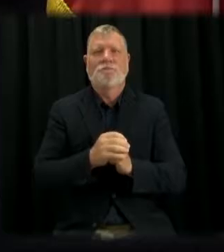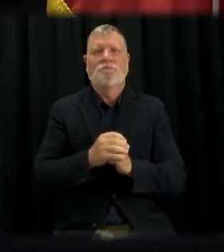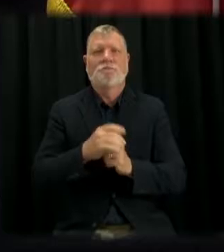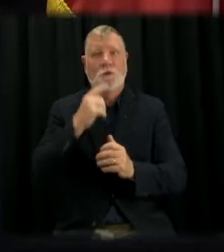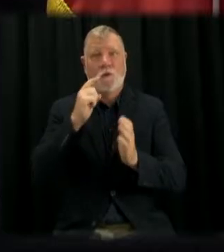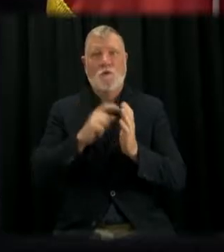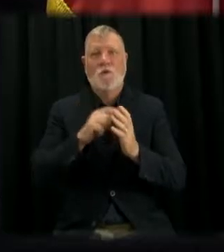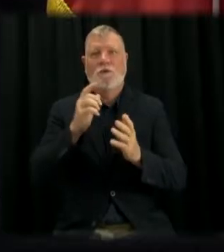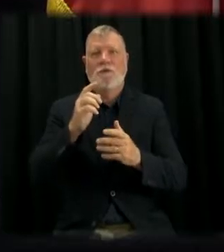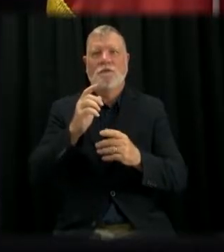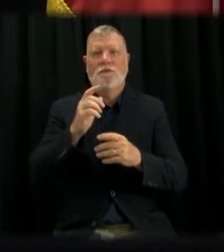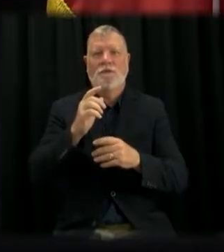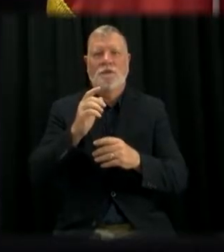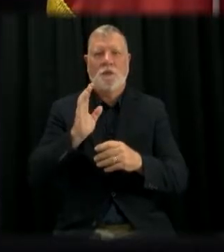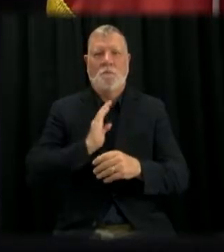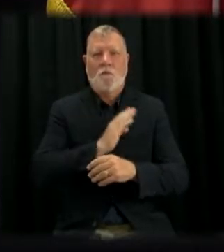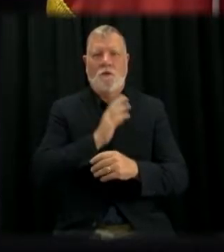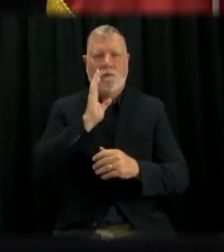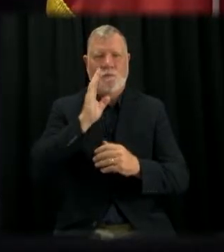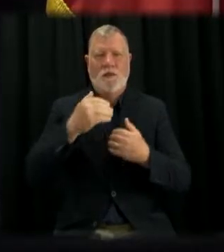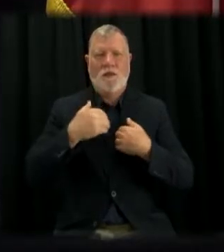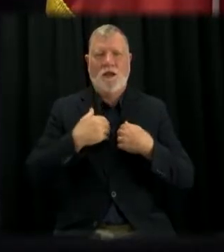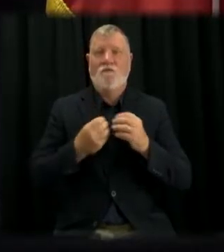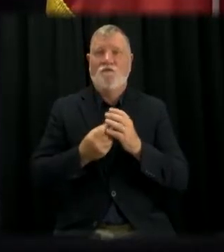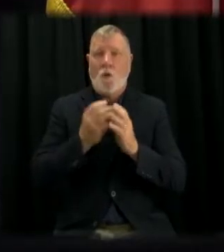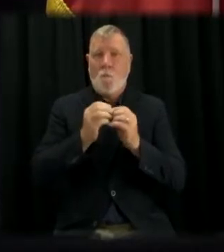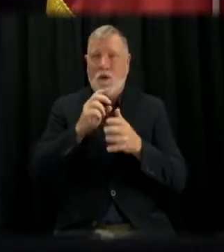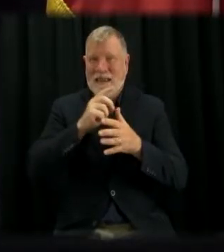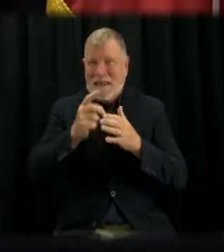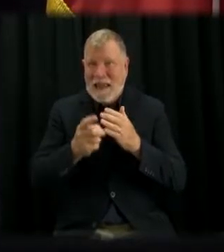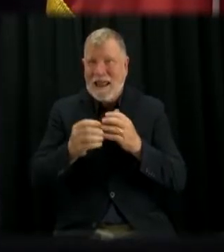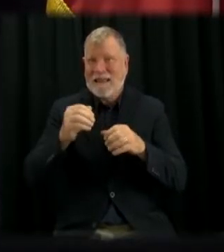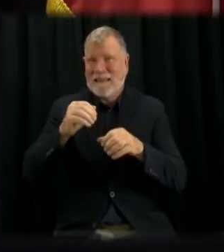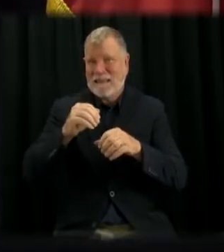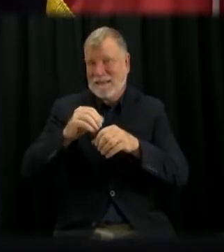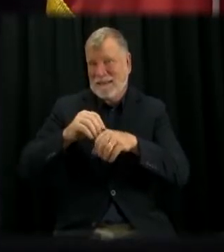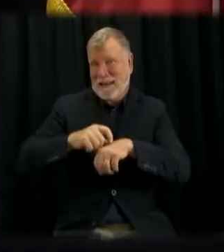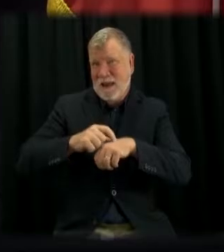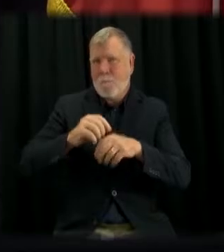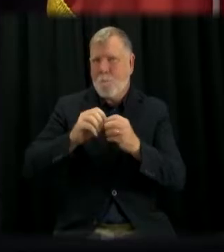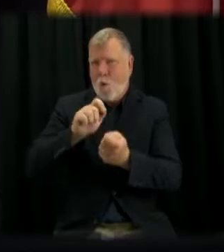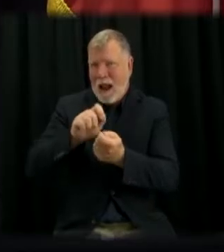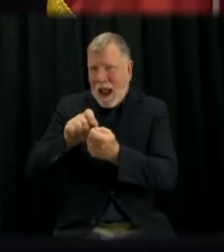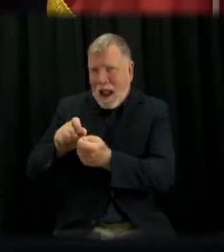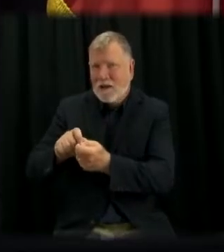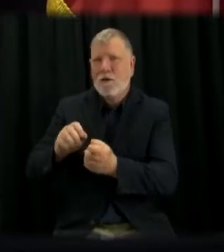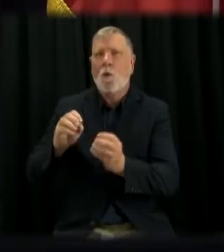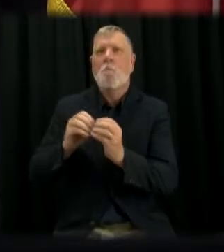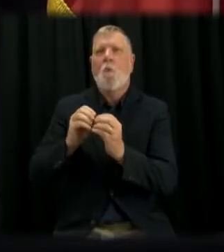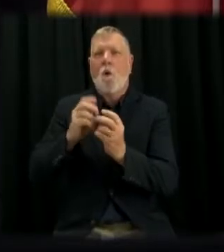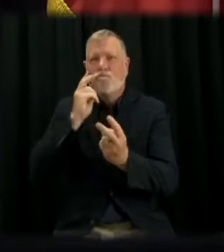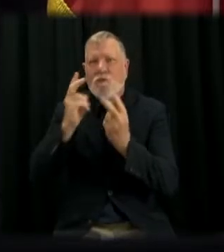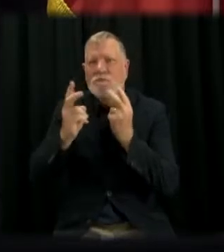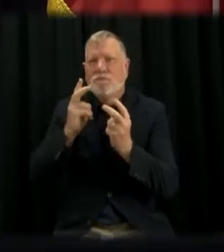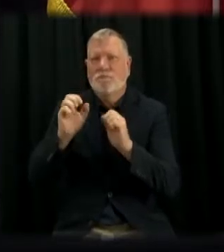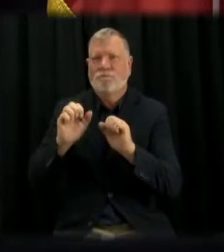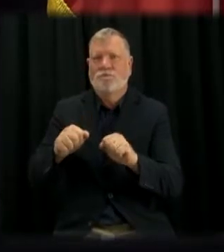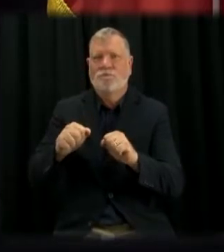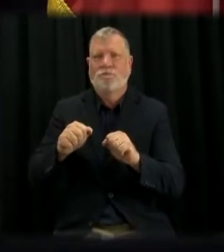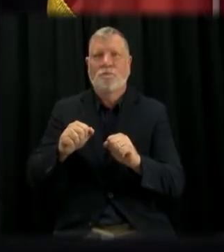y transparente también. La certificación, el proceso de certificación de presupuesto de la Junta ha sido más detallado, más exacto